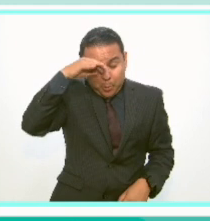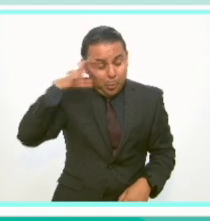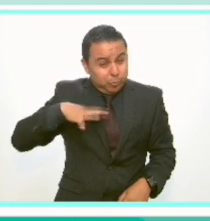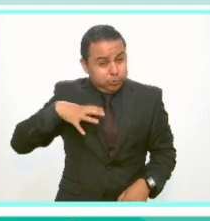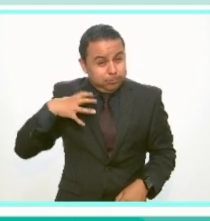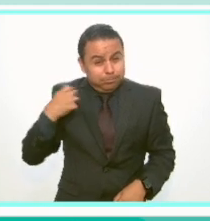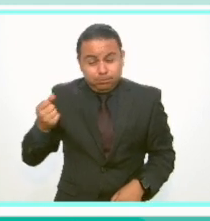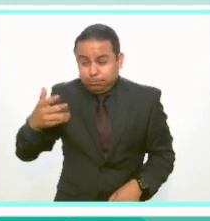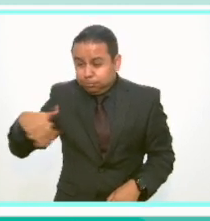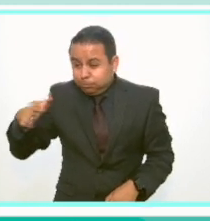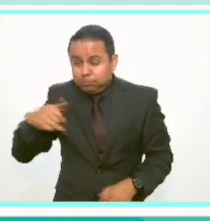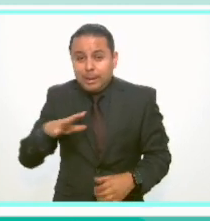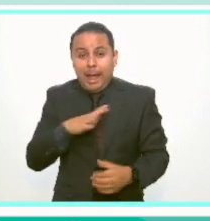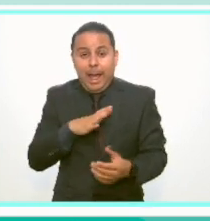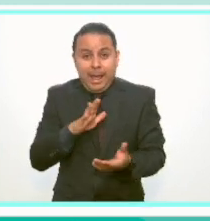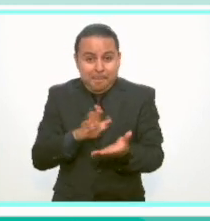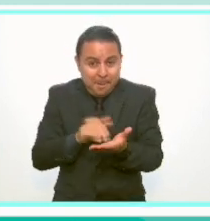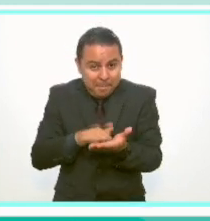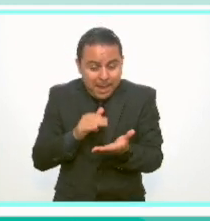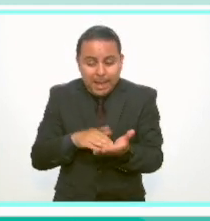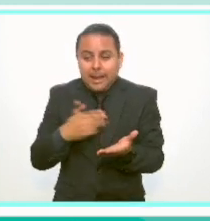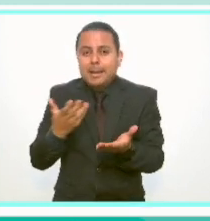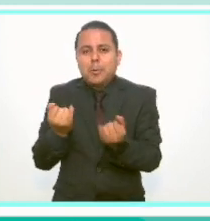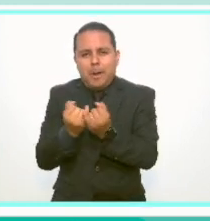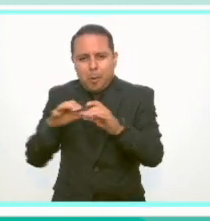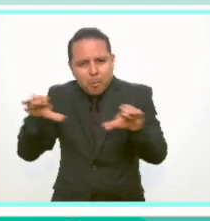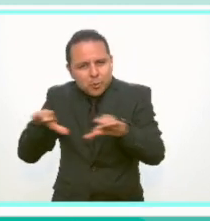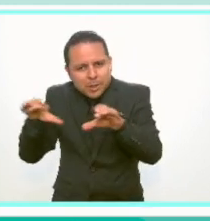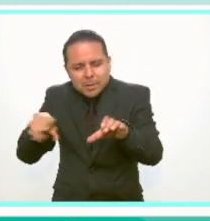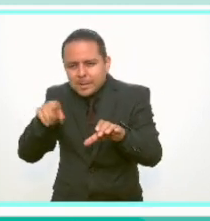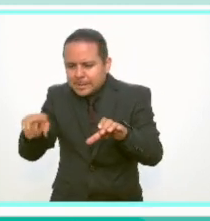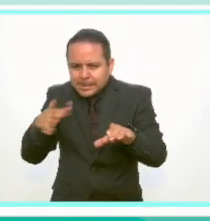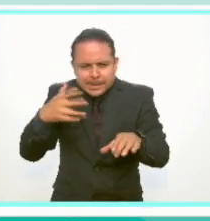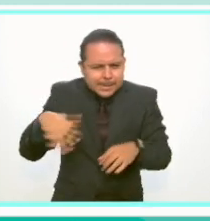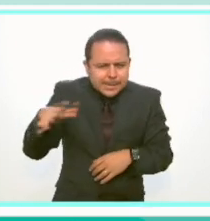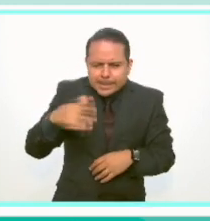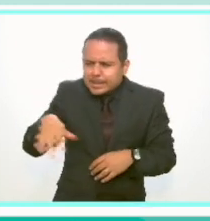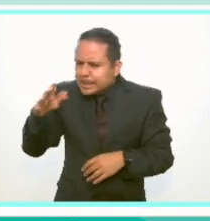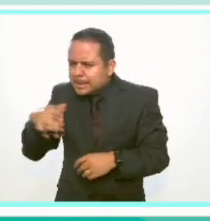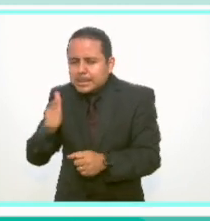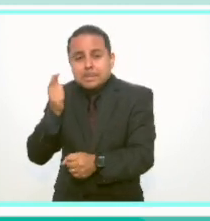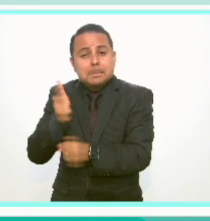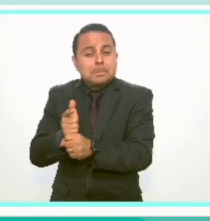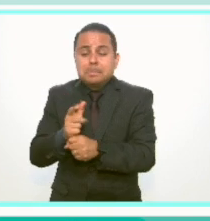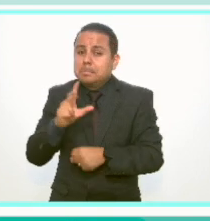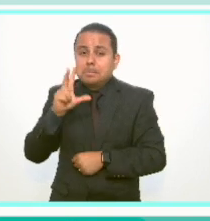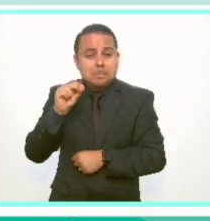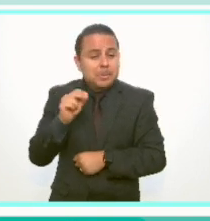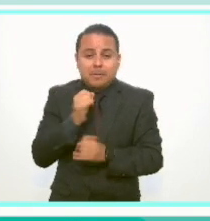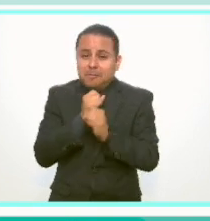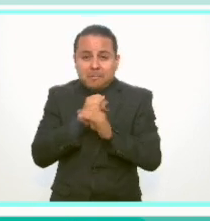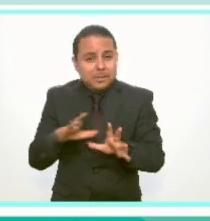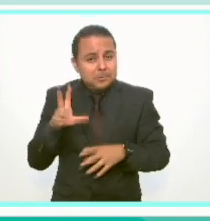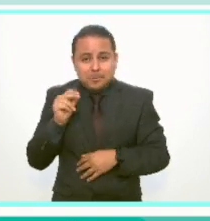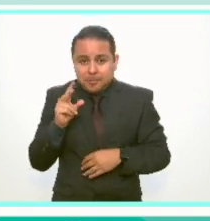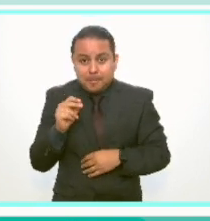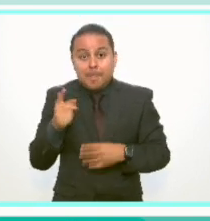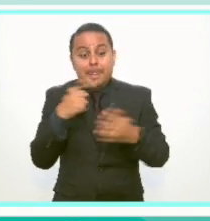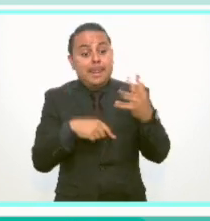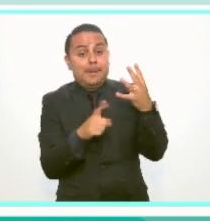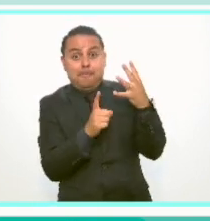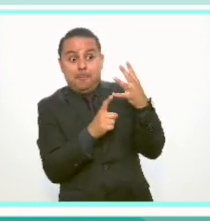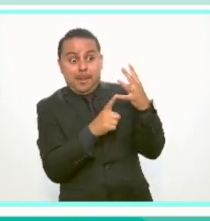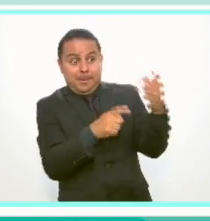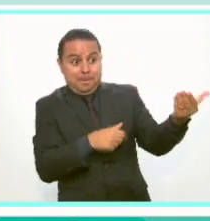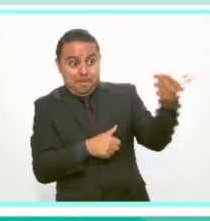archivos físicos y digitales, de la cual no localizó ninguna expresión documental. Del punto 4 de